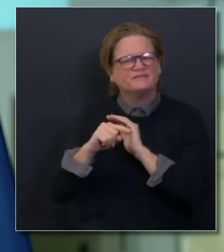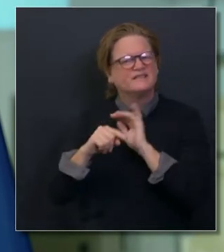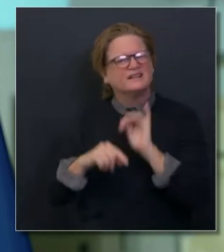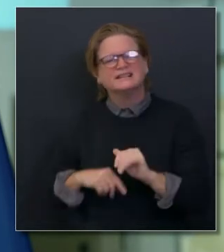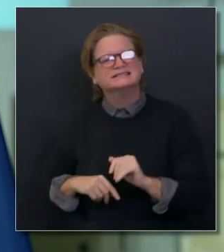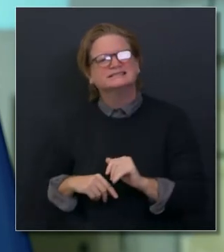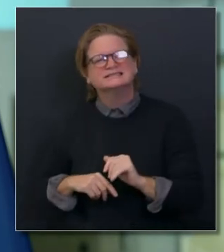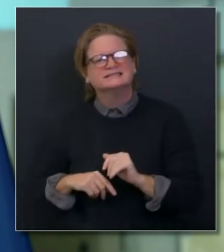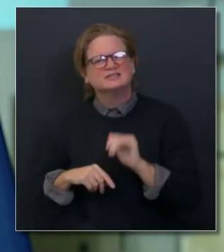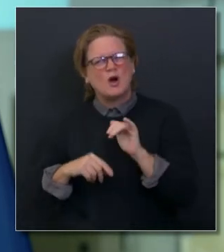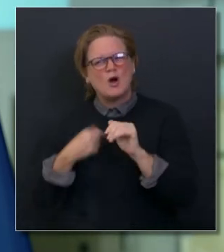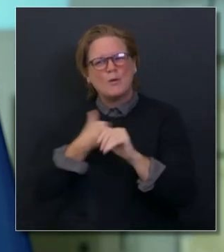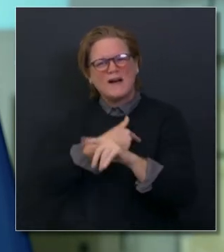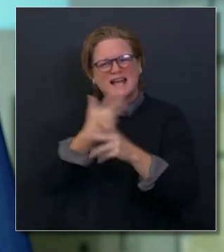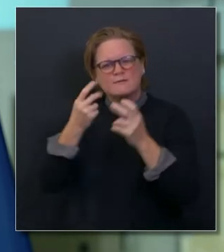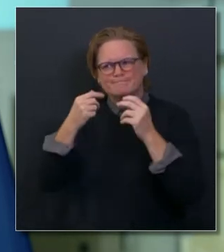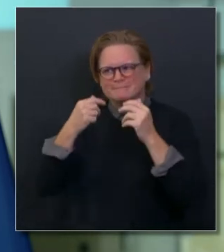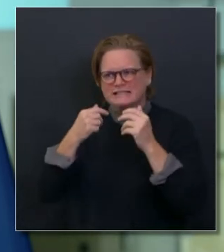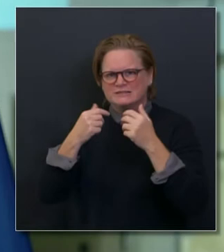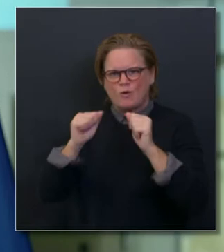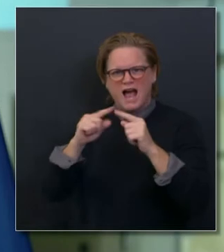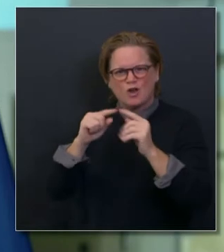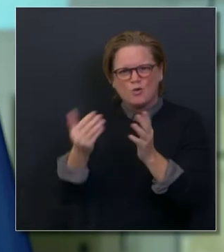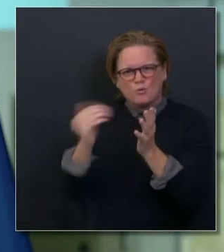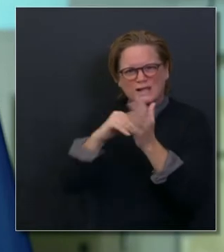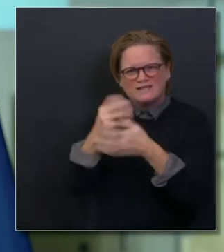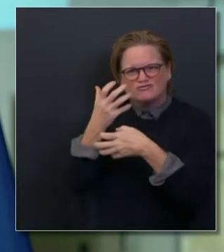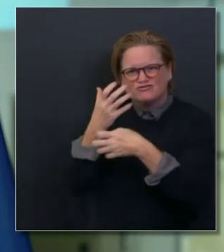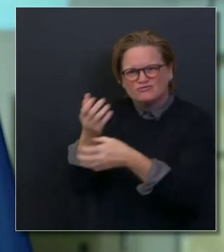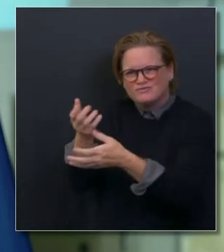general para difundir este importante mensaje.